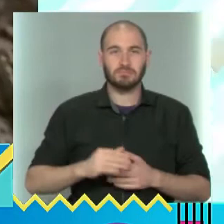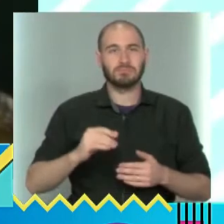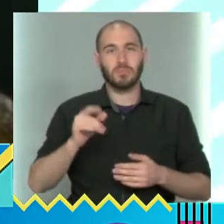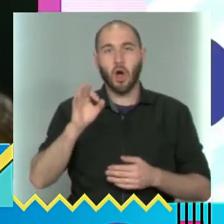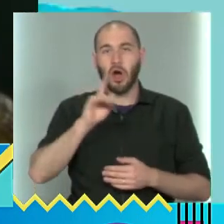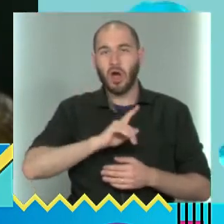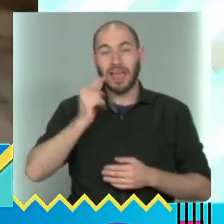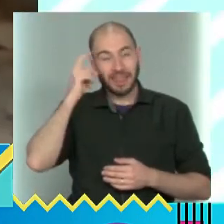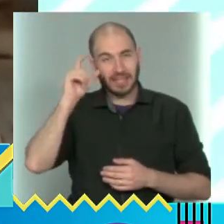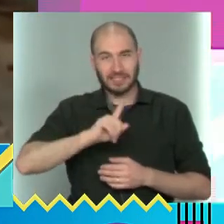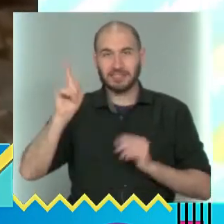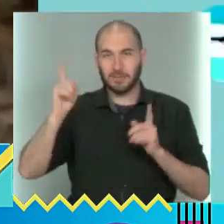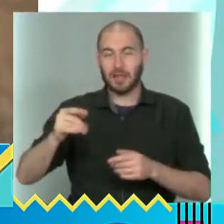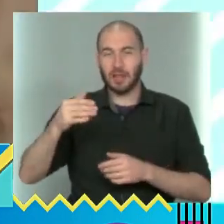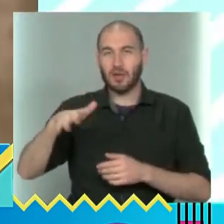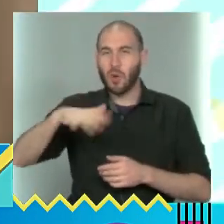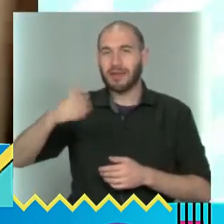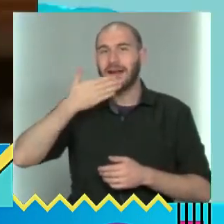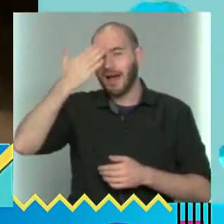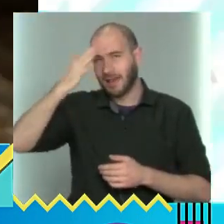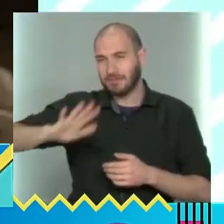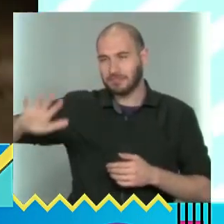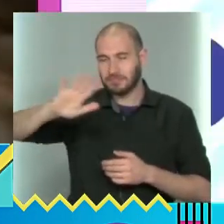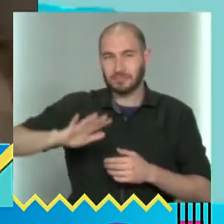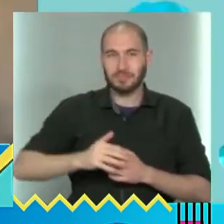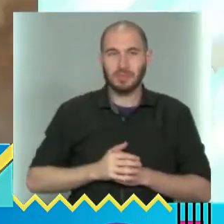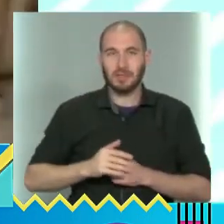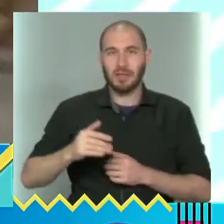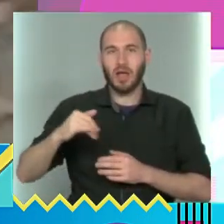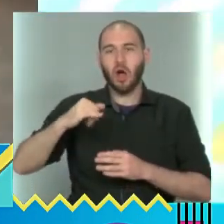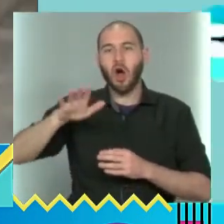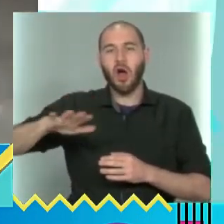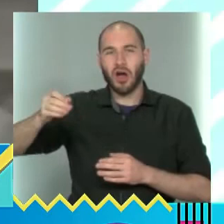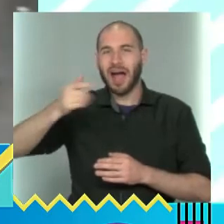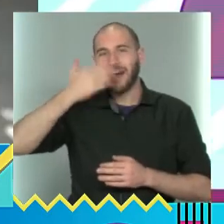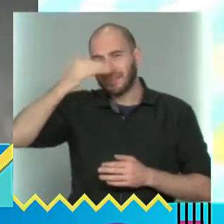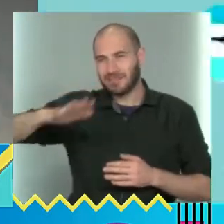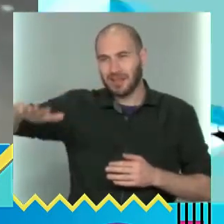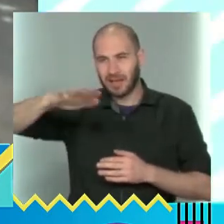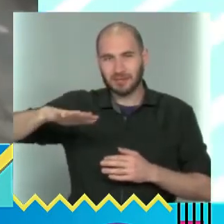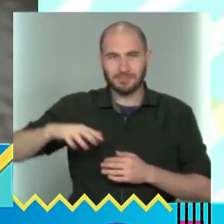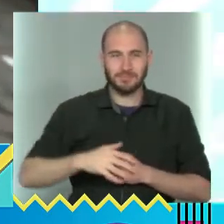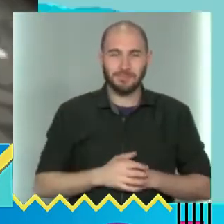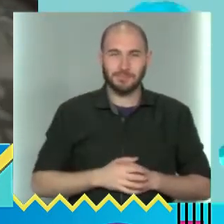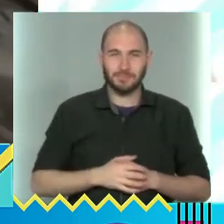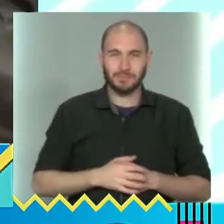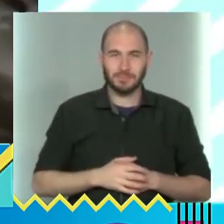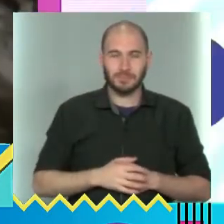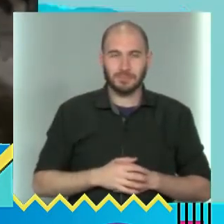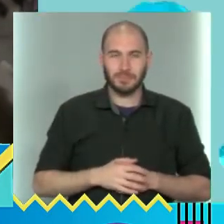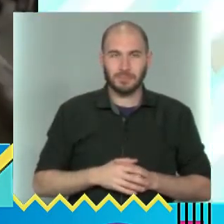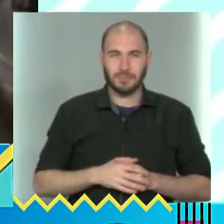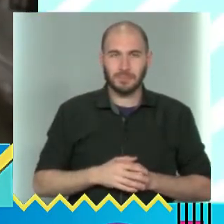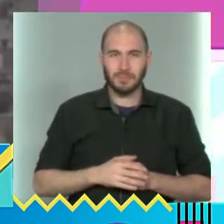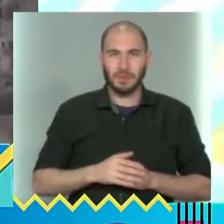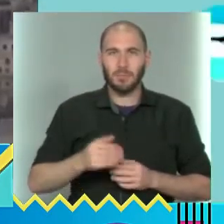orientales. Bien. De Medio Oriente, de Medio Oriente. Claro. Me estoy refiriendo